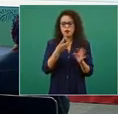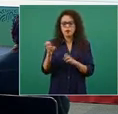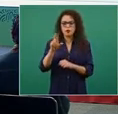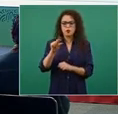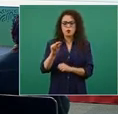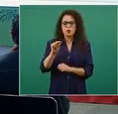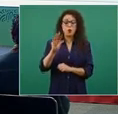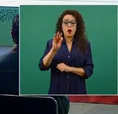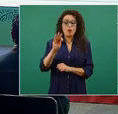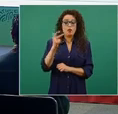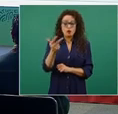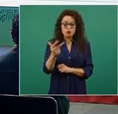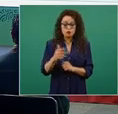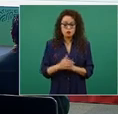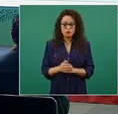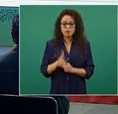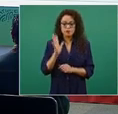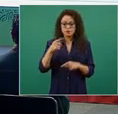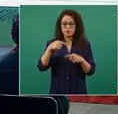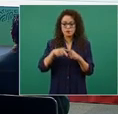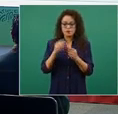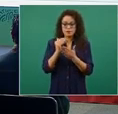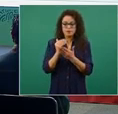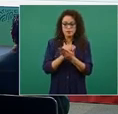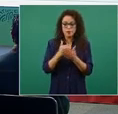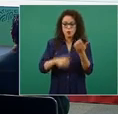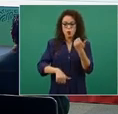2.494.348, tenemos una disminución de los